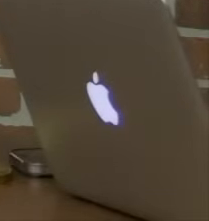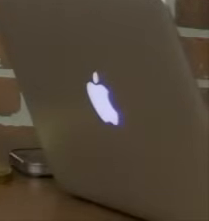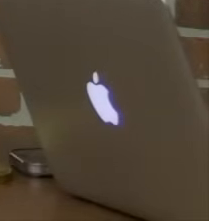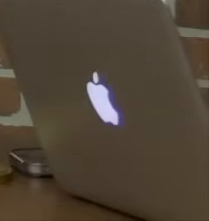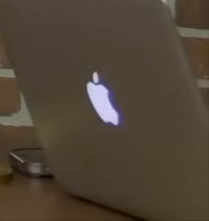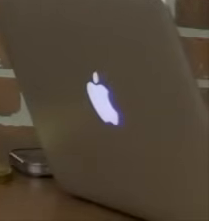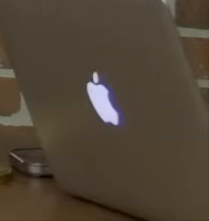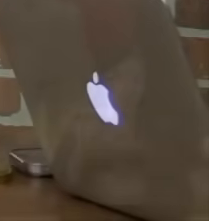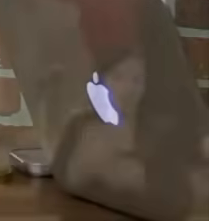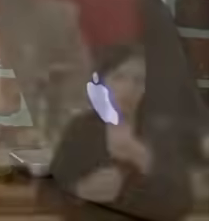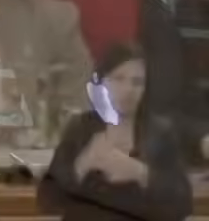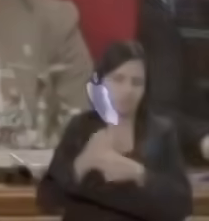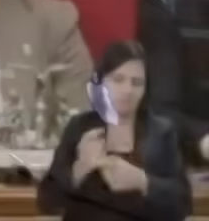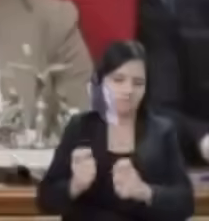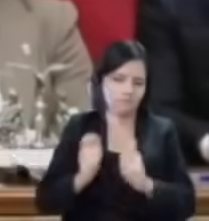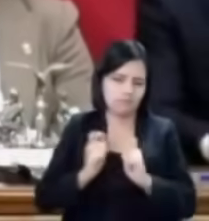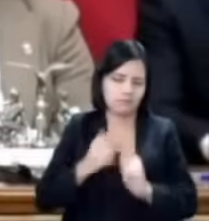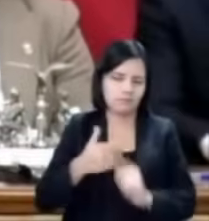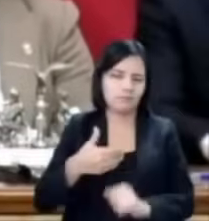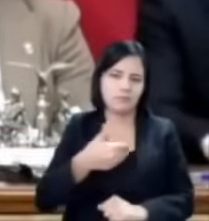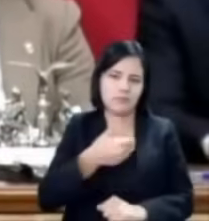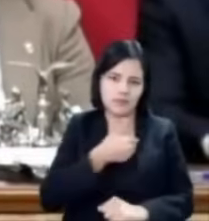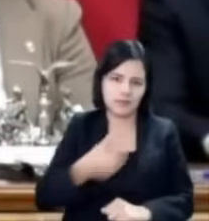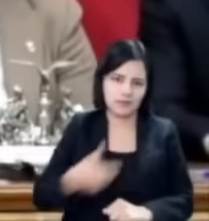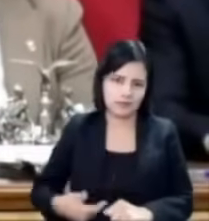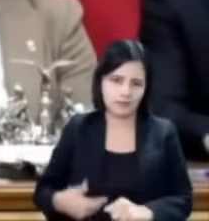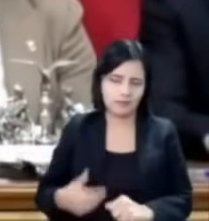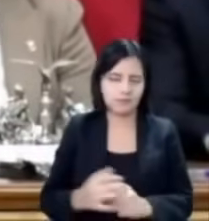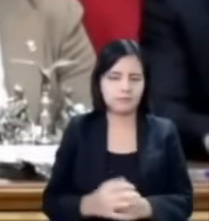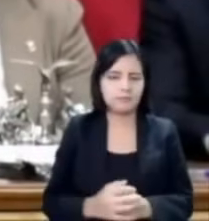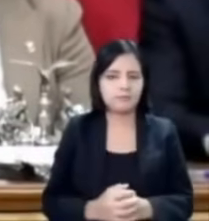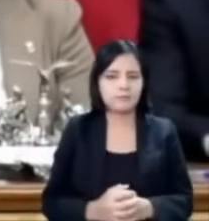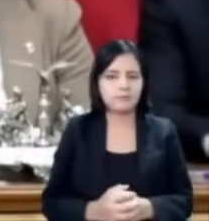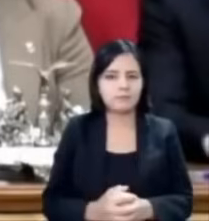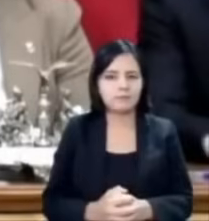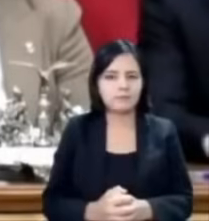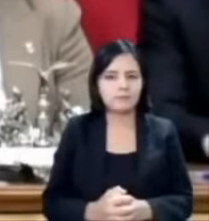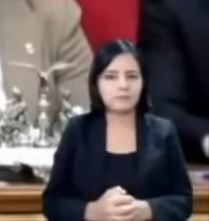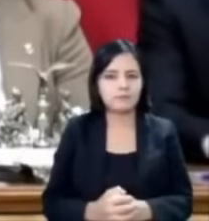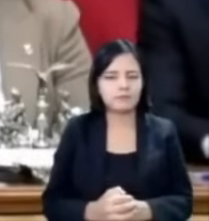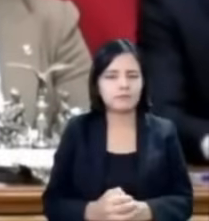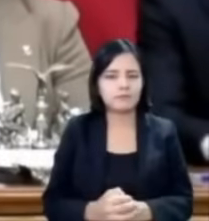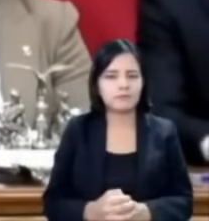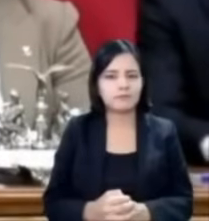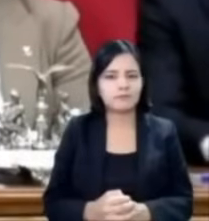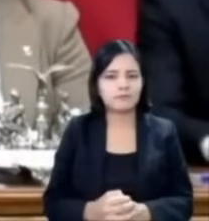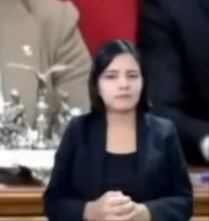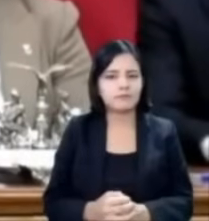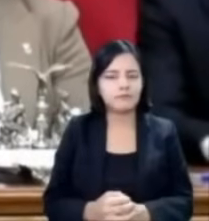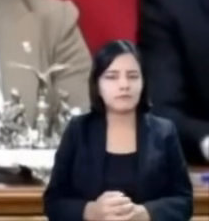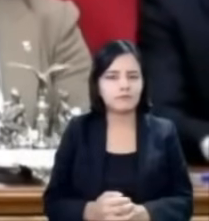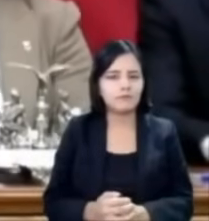discurso del presidente. He tenido muy buen